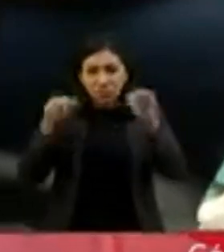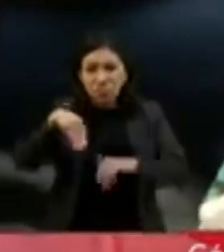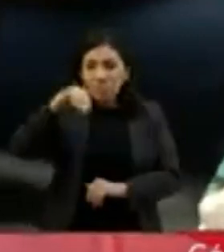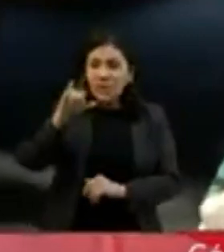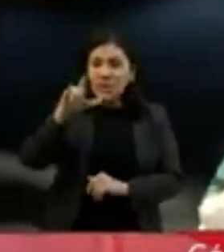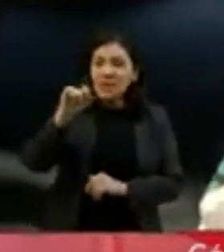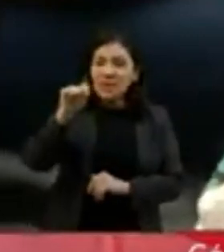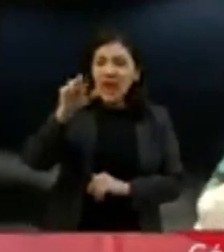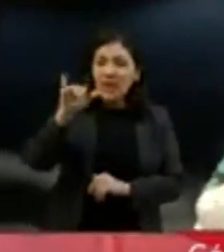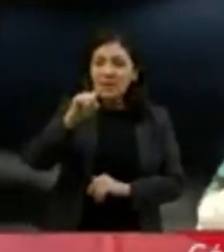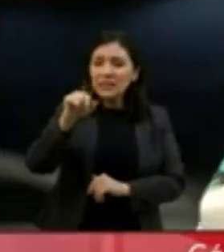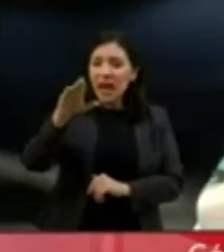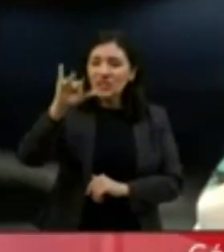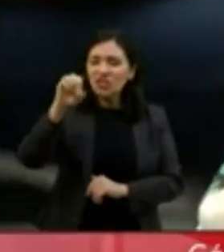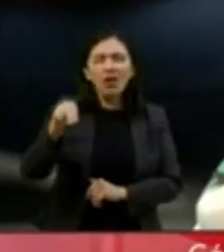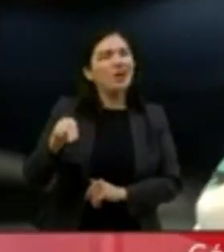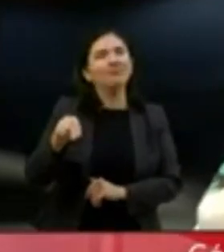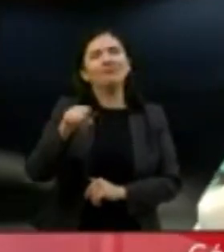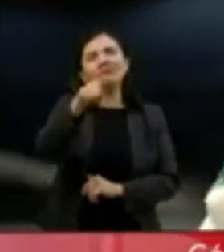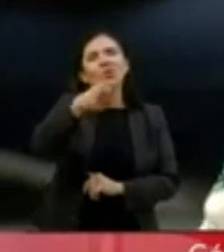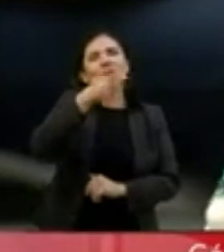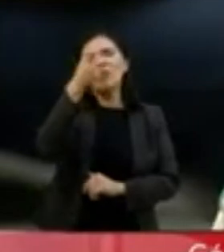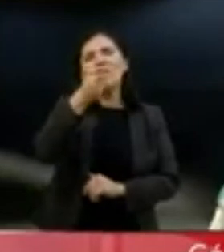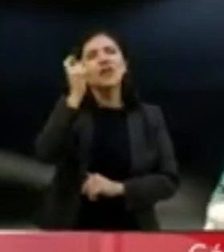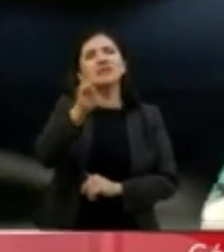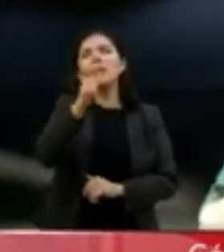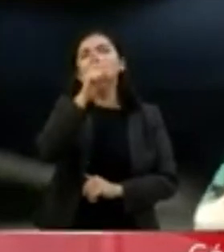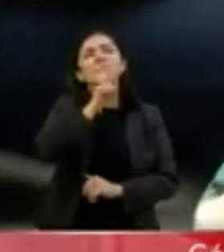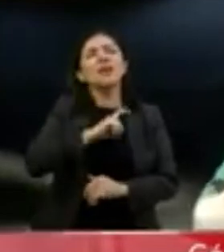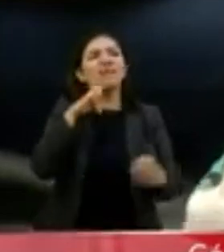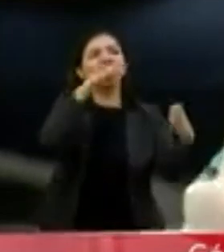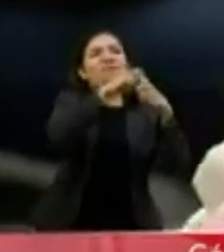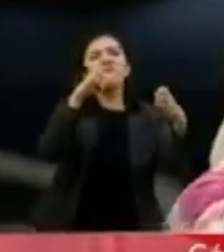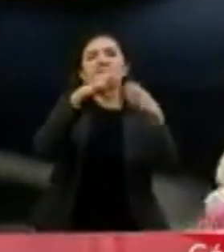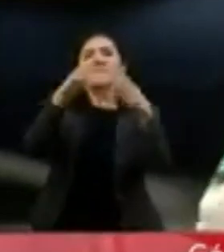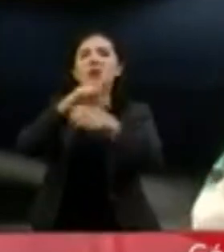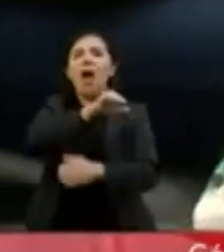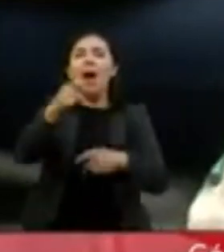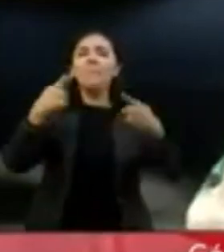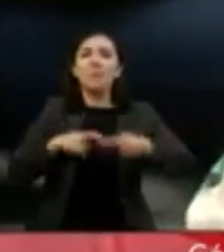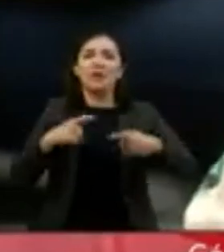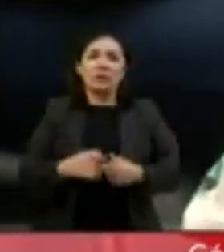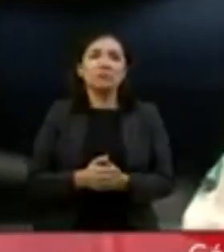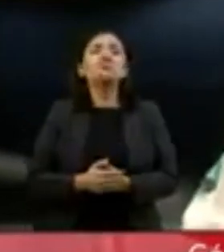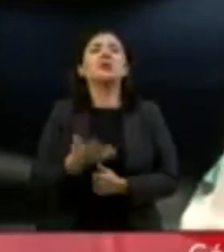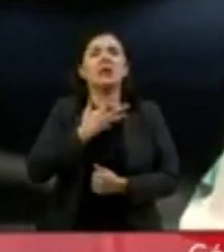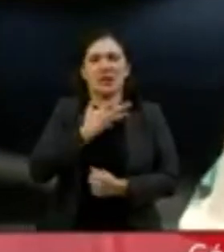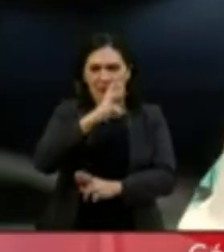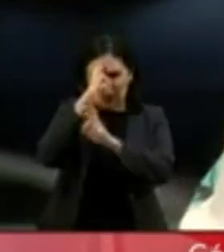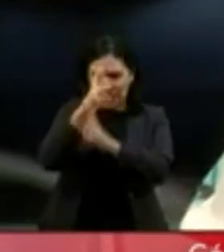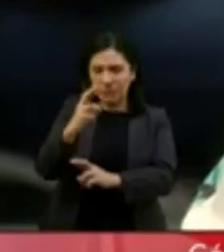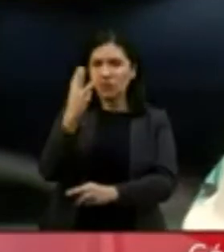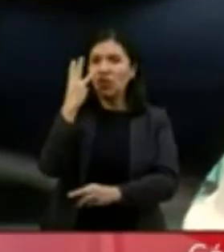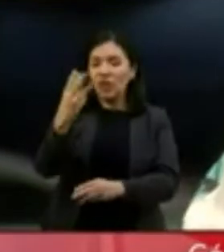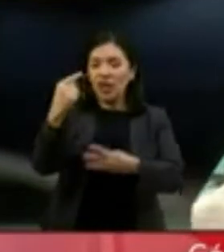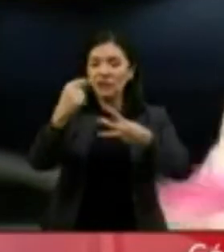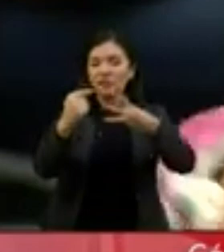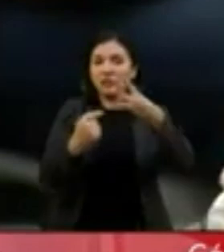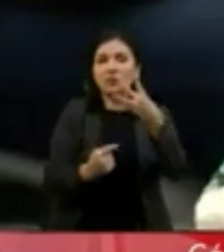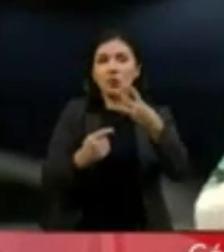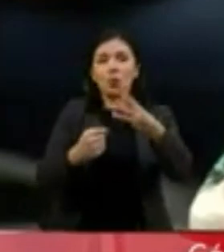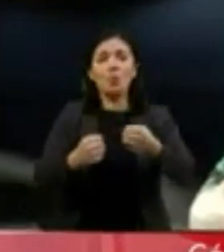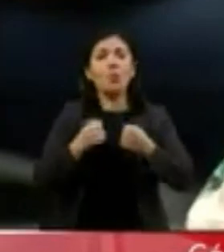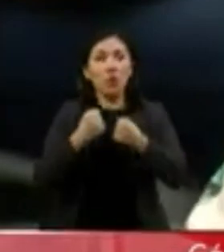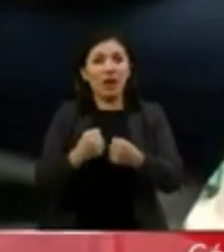porque no es cierto lo que ustedes quieren hacer engañando a la gente se respeta los tres poderes con estas reformas